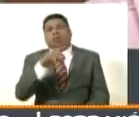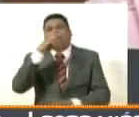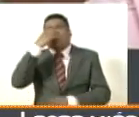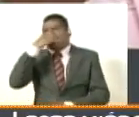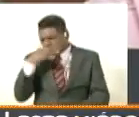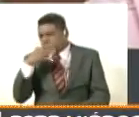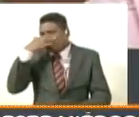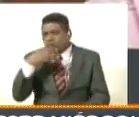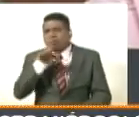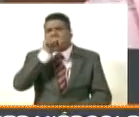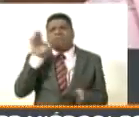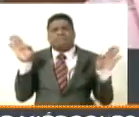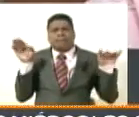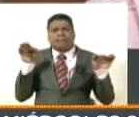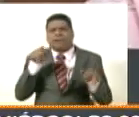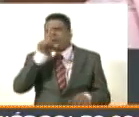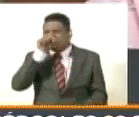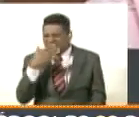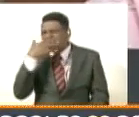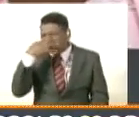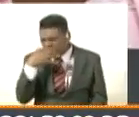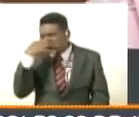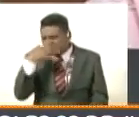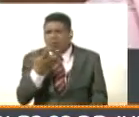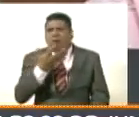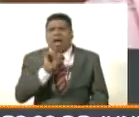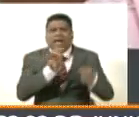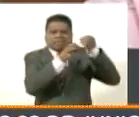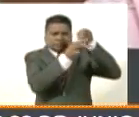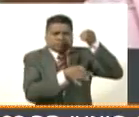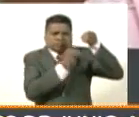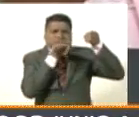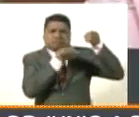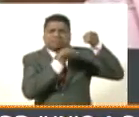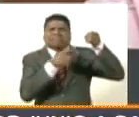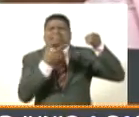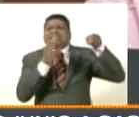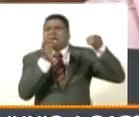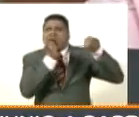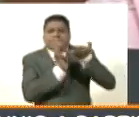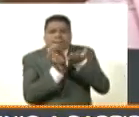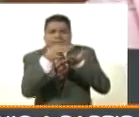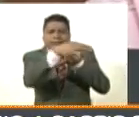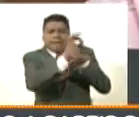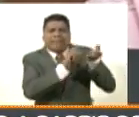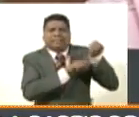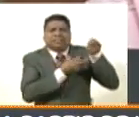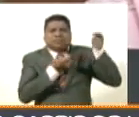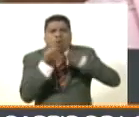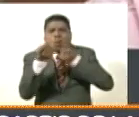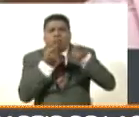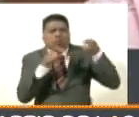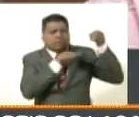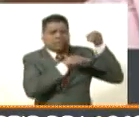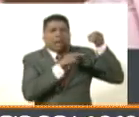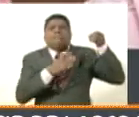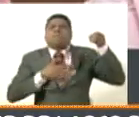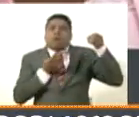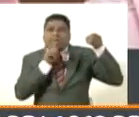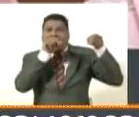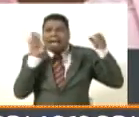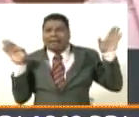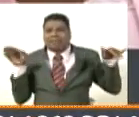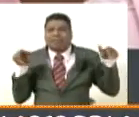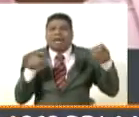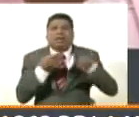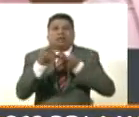aviar, allí habían cepas que de alguna manera nos permitían a nosotros controlar esta patología en los animales. Bueno,